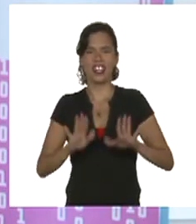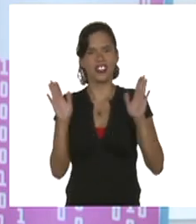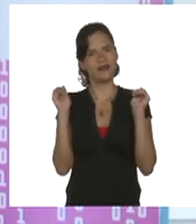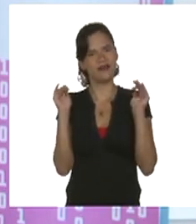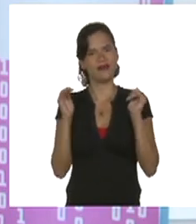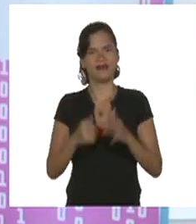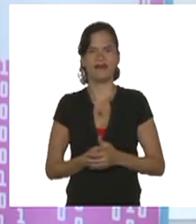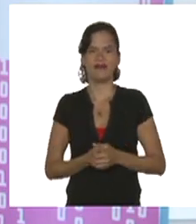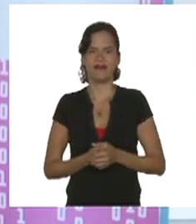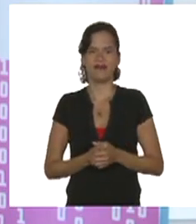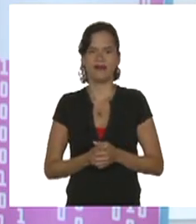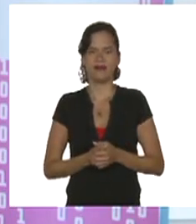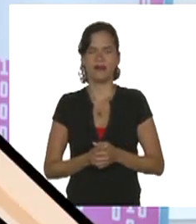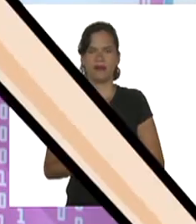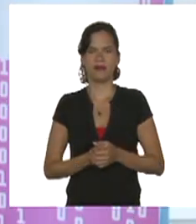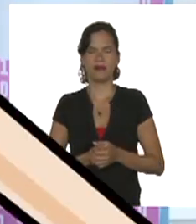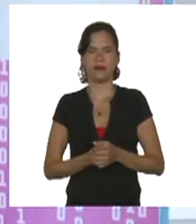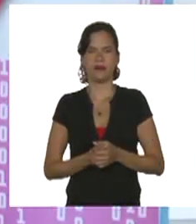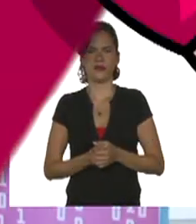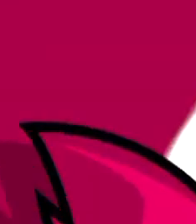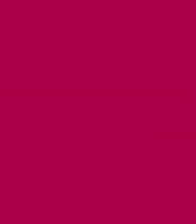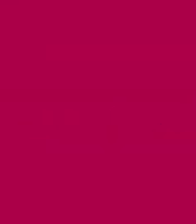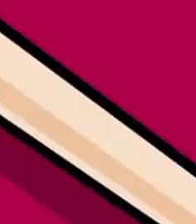detiene. Hasta la próxima.